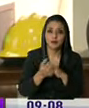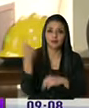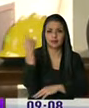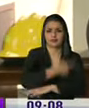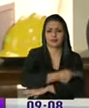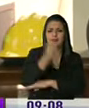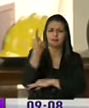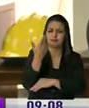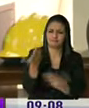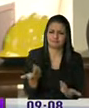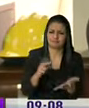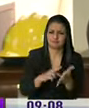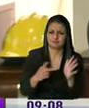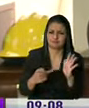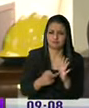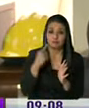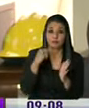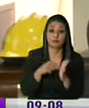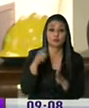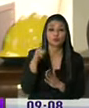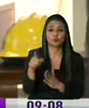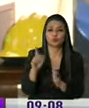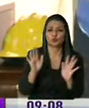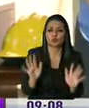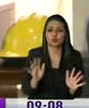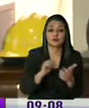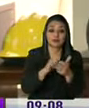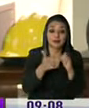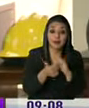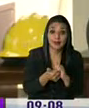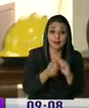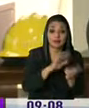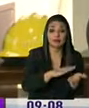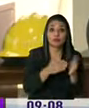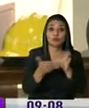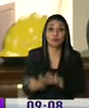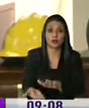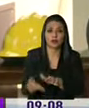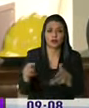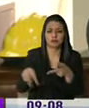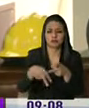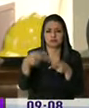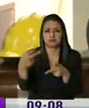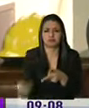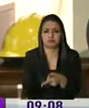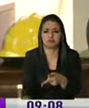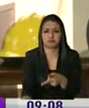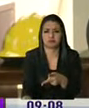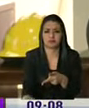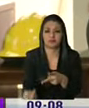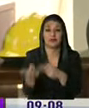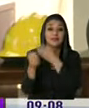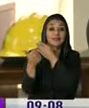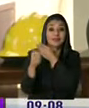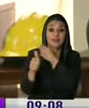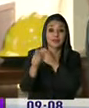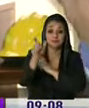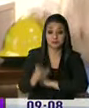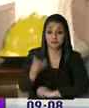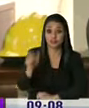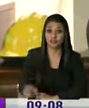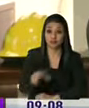¿Qué quiere decir eso? Que si nosotros pusiéramos por cada fallecido en accidentes de tránsito, por lo menos a 10 involucrados